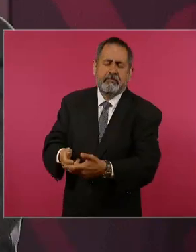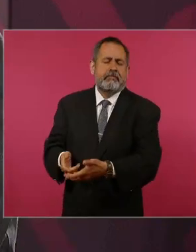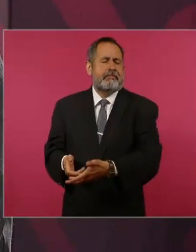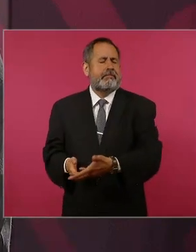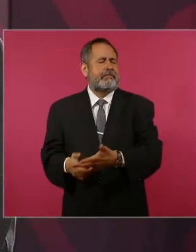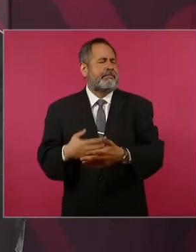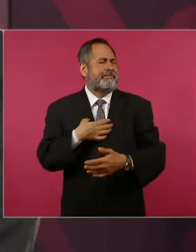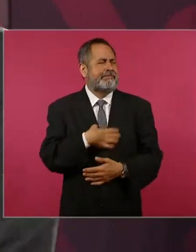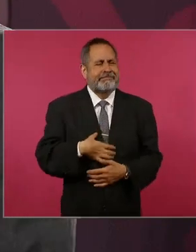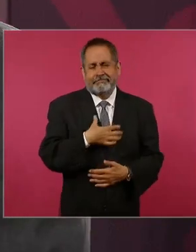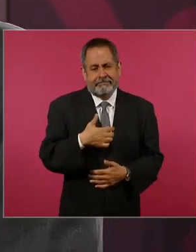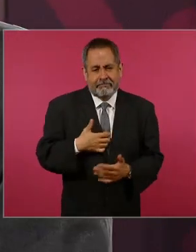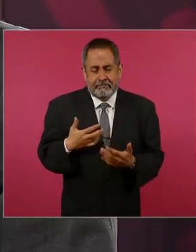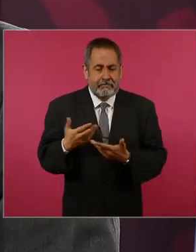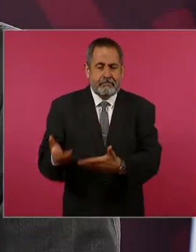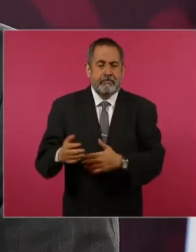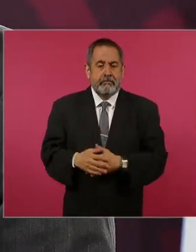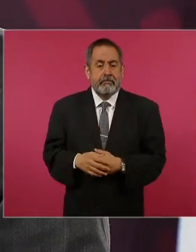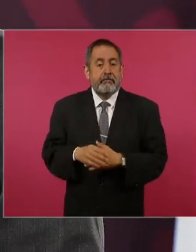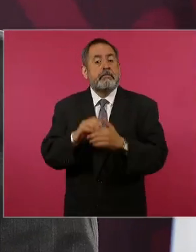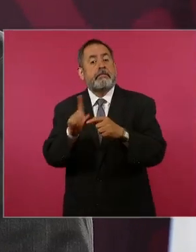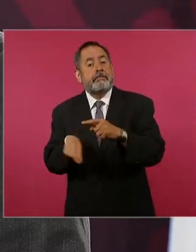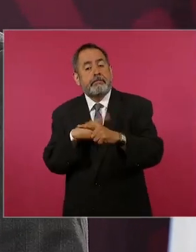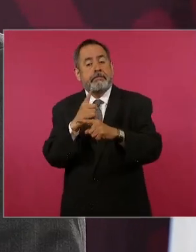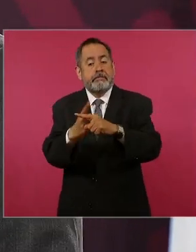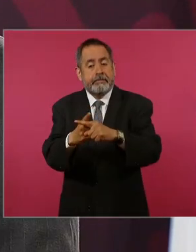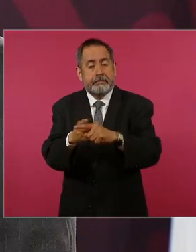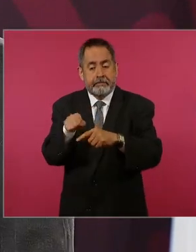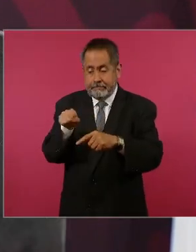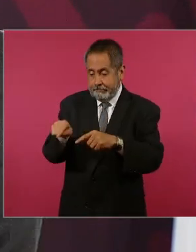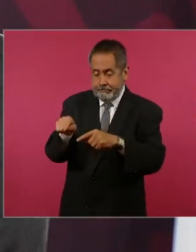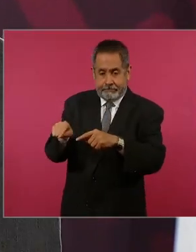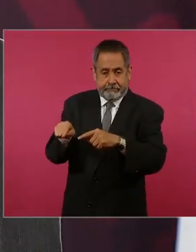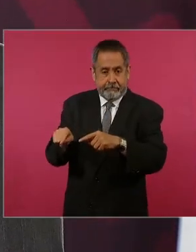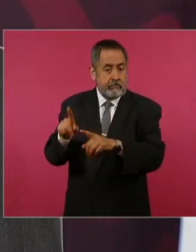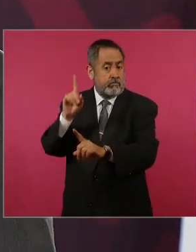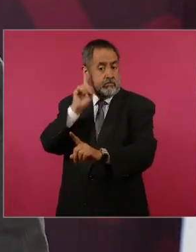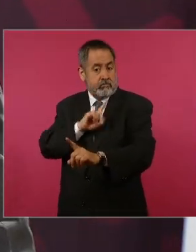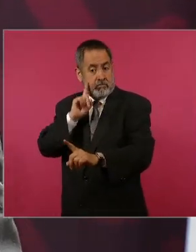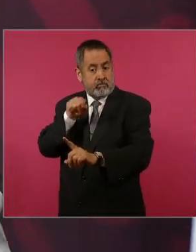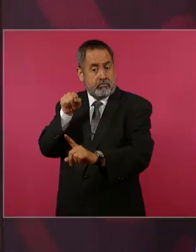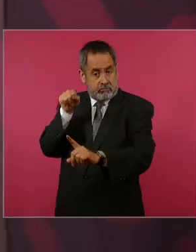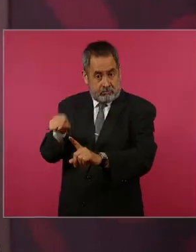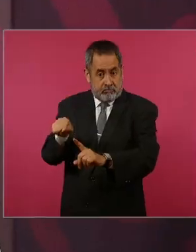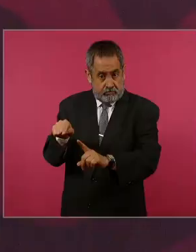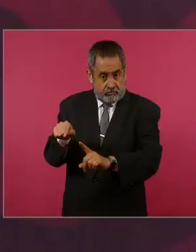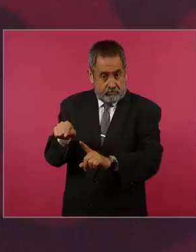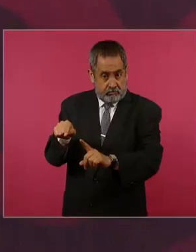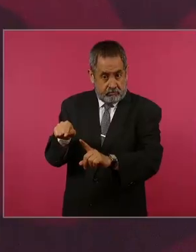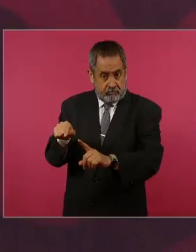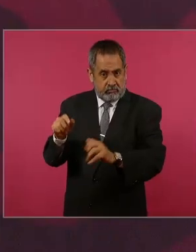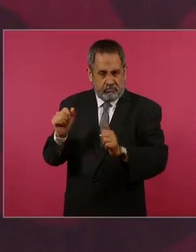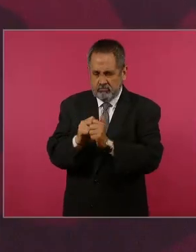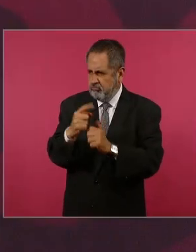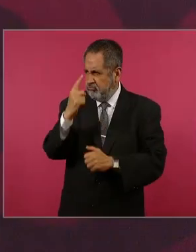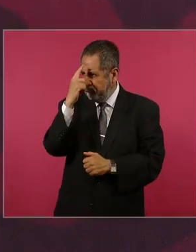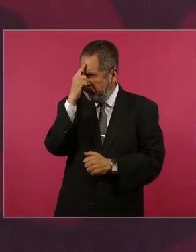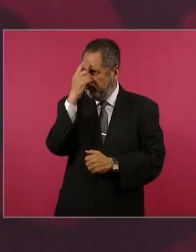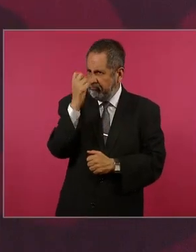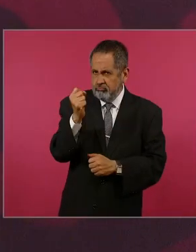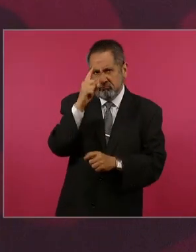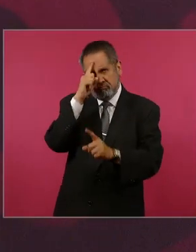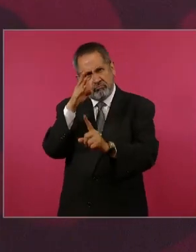pero añadan una mujer con convicciones,